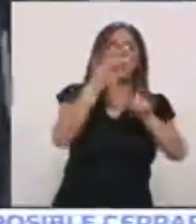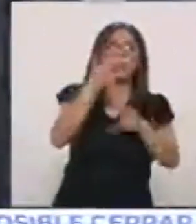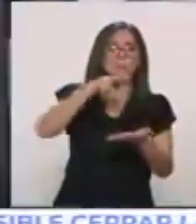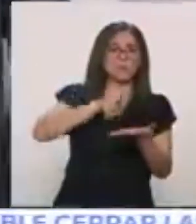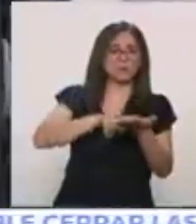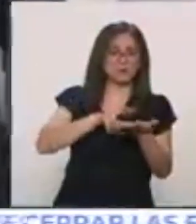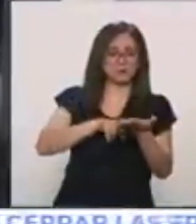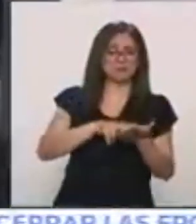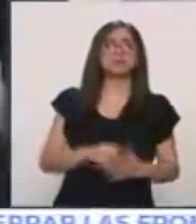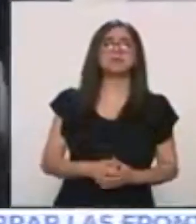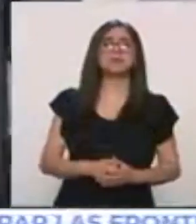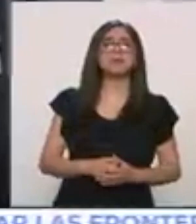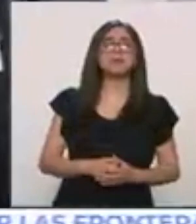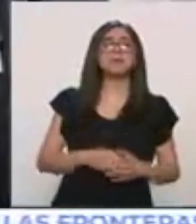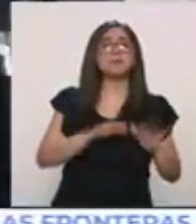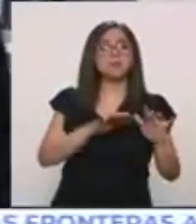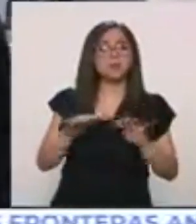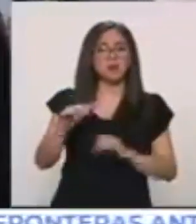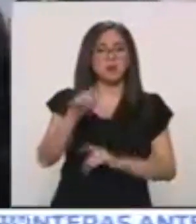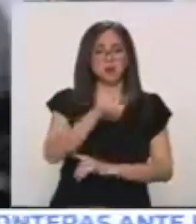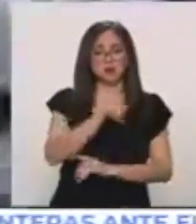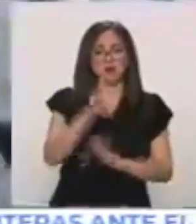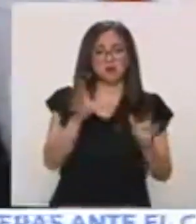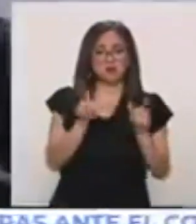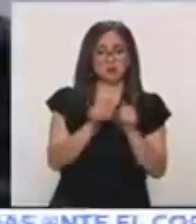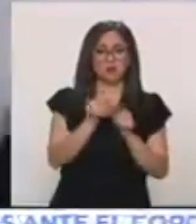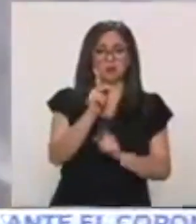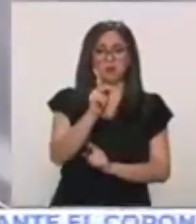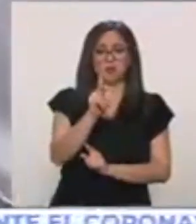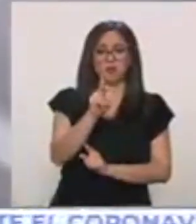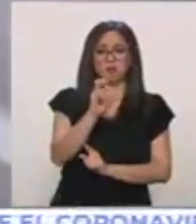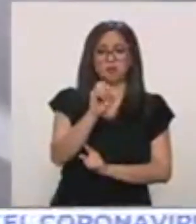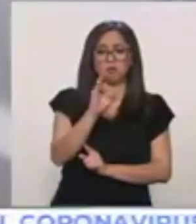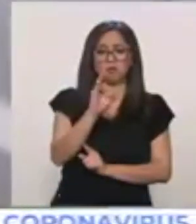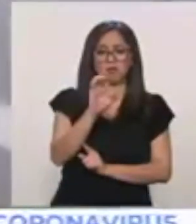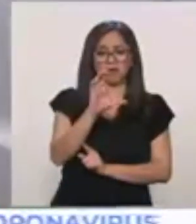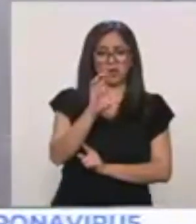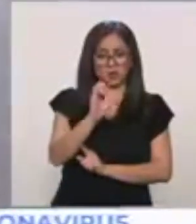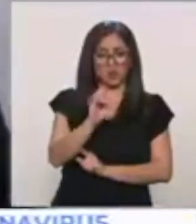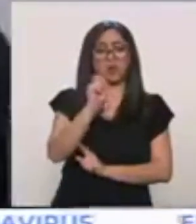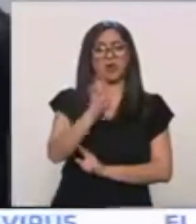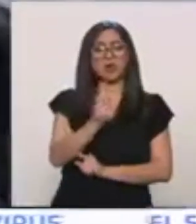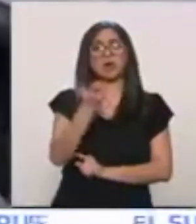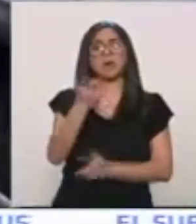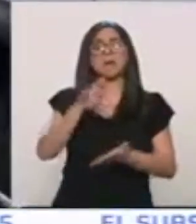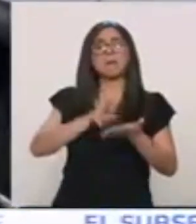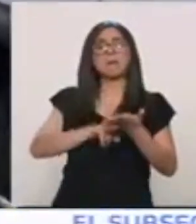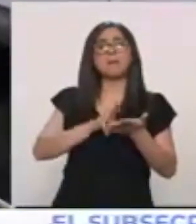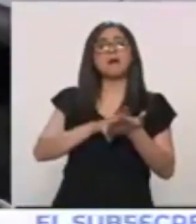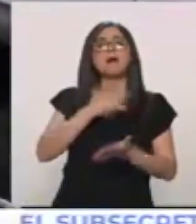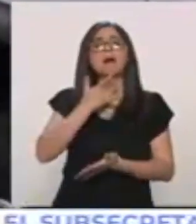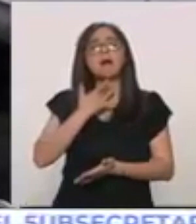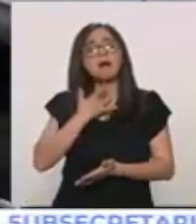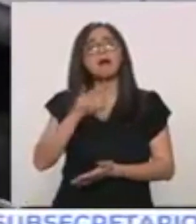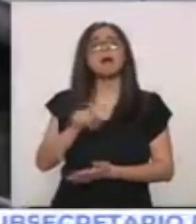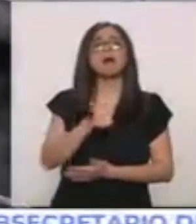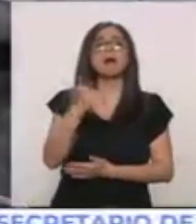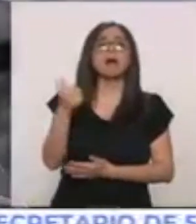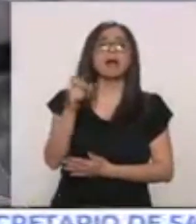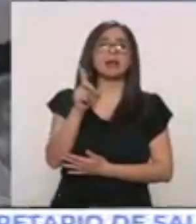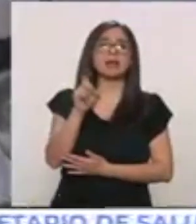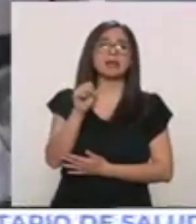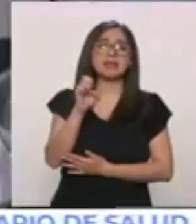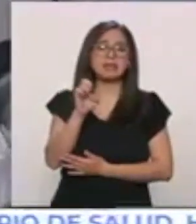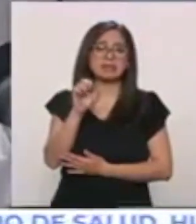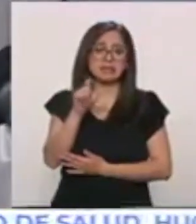acuerdo con la página de la Procuraduría Federal del Consumidor, precios de gasolinas y diésel reportados por los